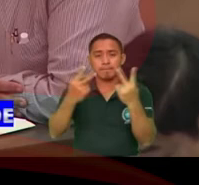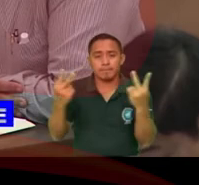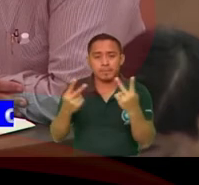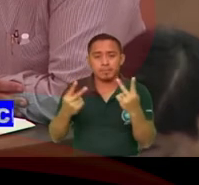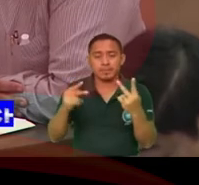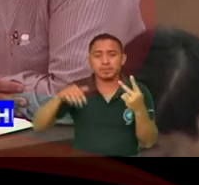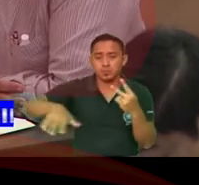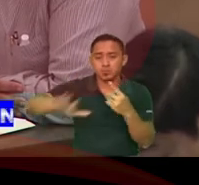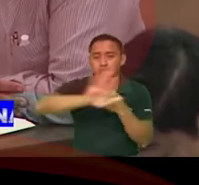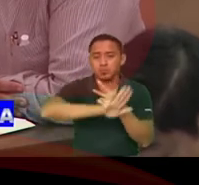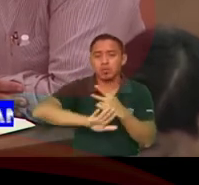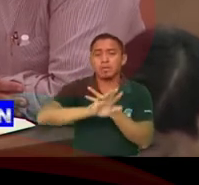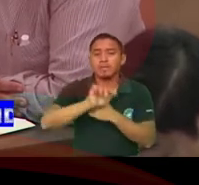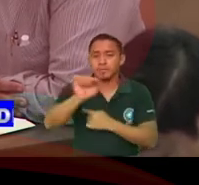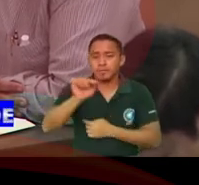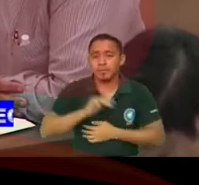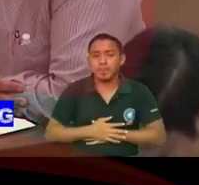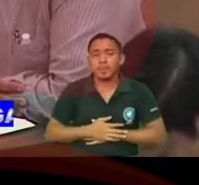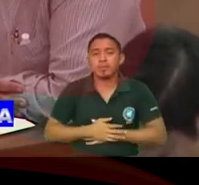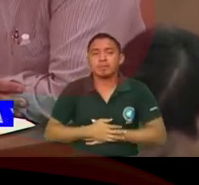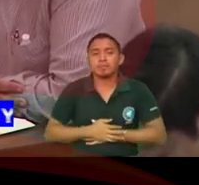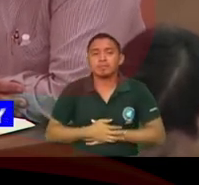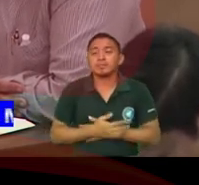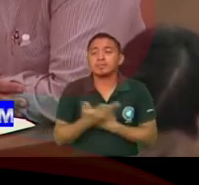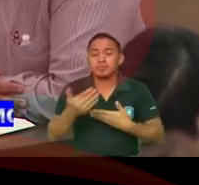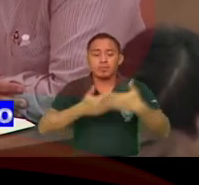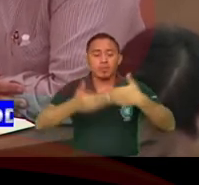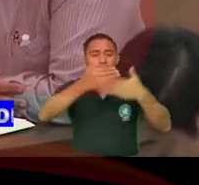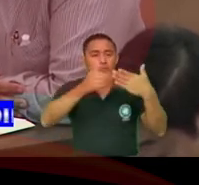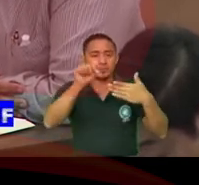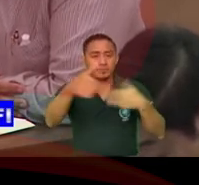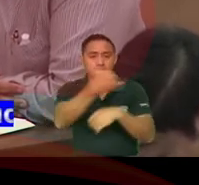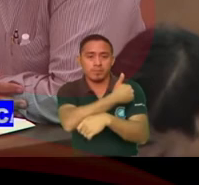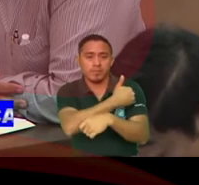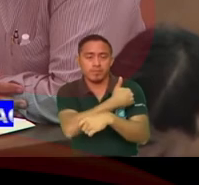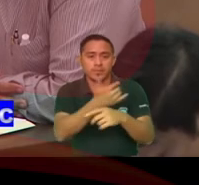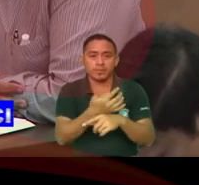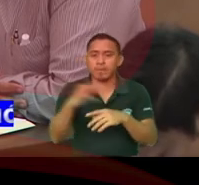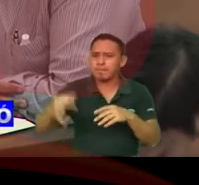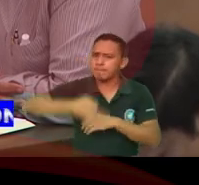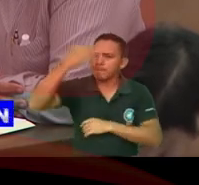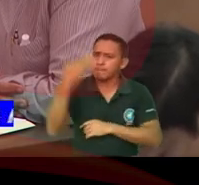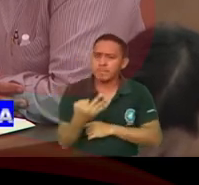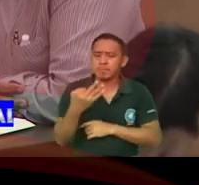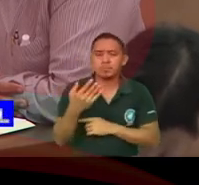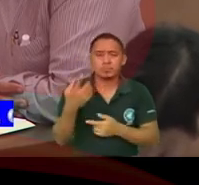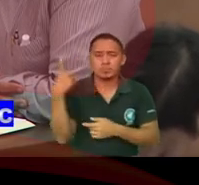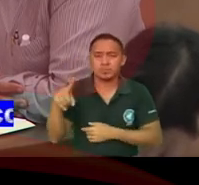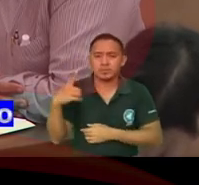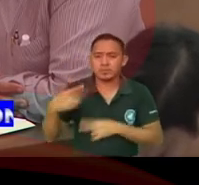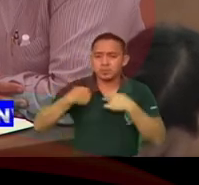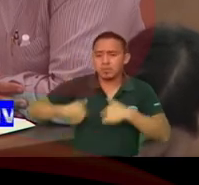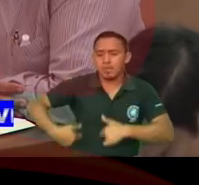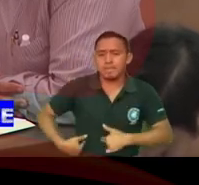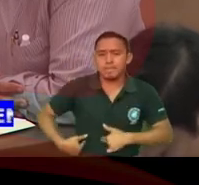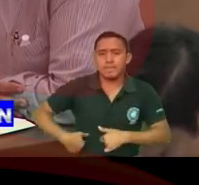de las zonas beneficiadas. La construcción de este hospital garantizará el derecho humano fundamental